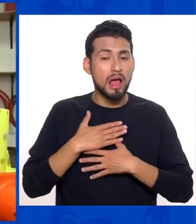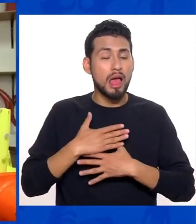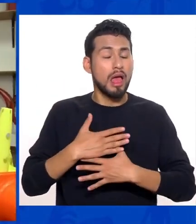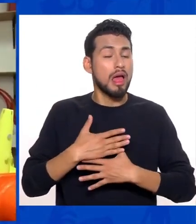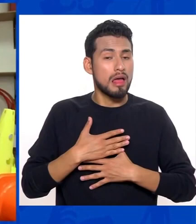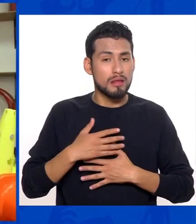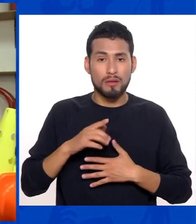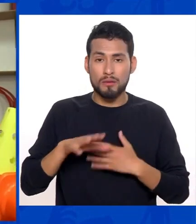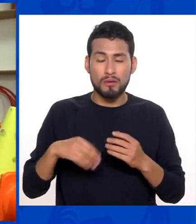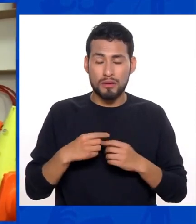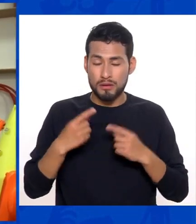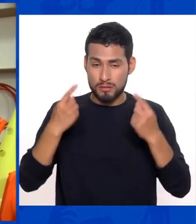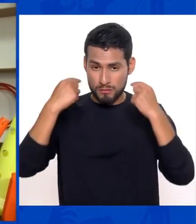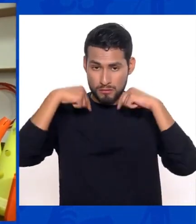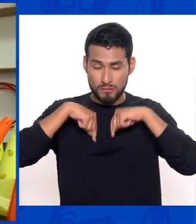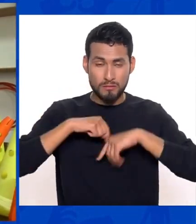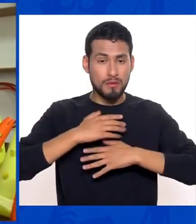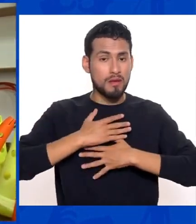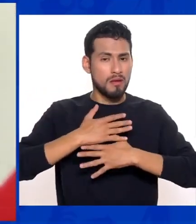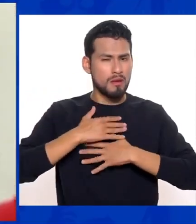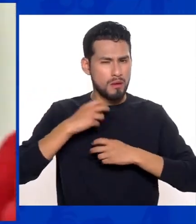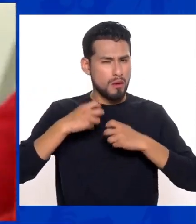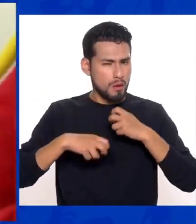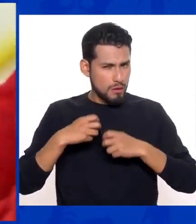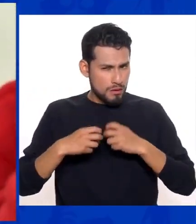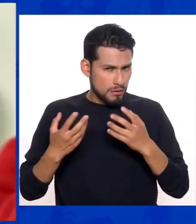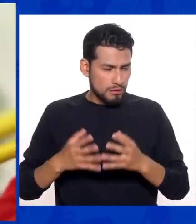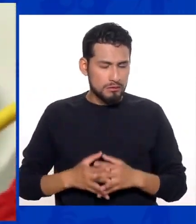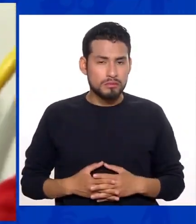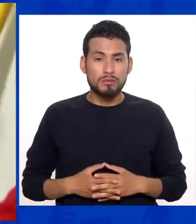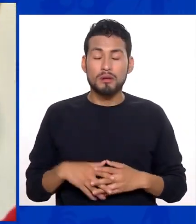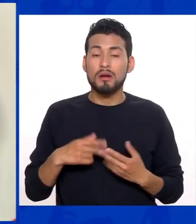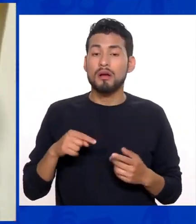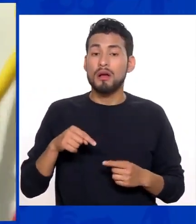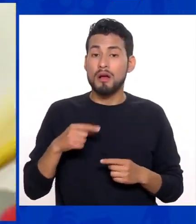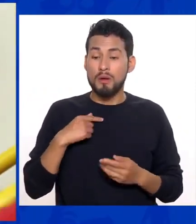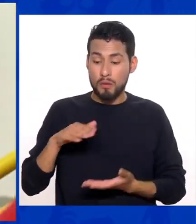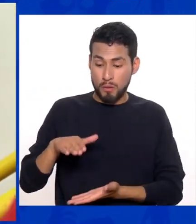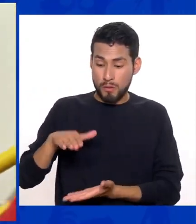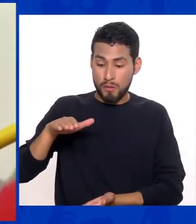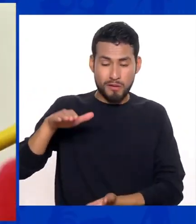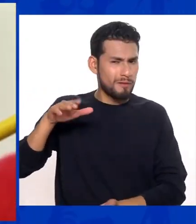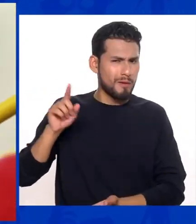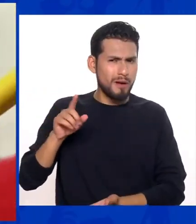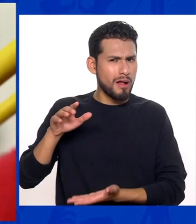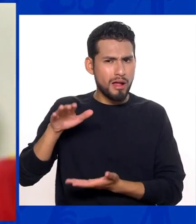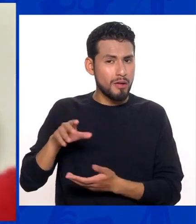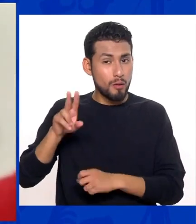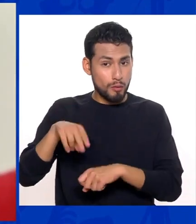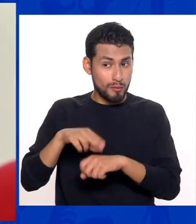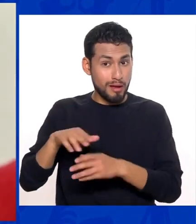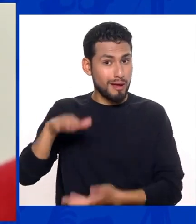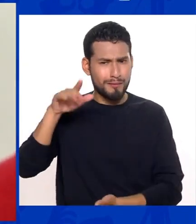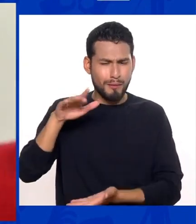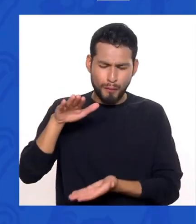respiración, toda la vía respiratoria. Tiene problemas de las extremidades, no le crecen como deberían ser, ¿no? Como un niño